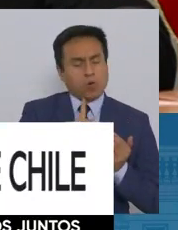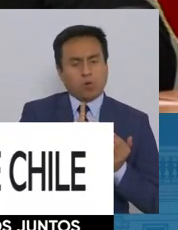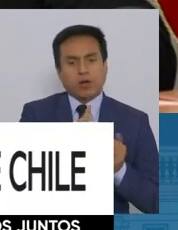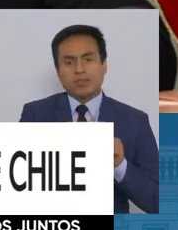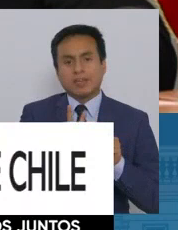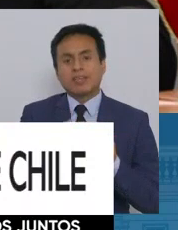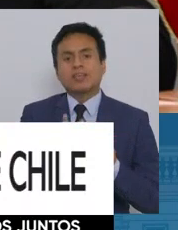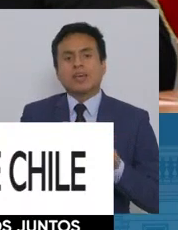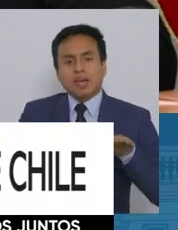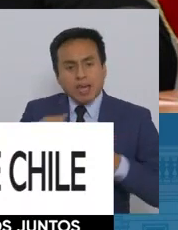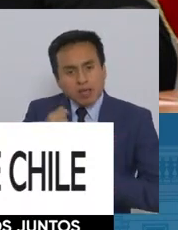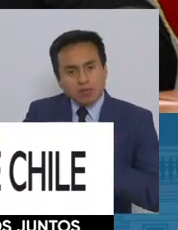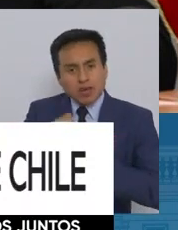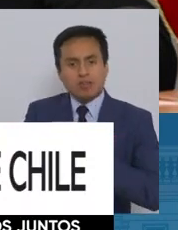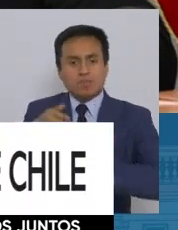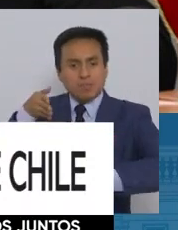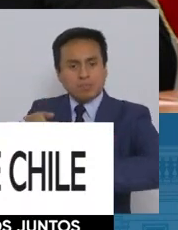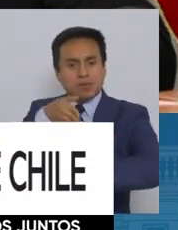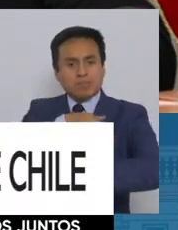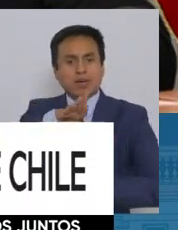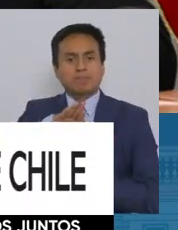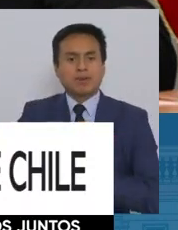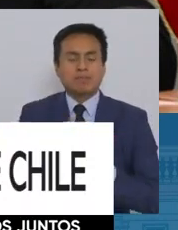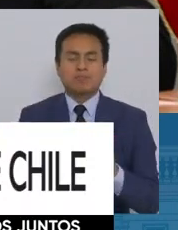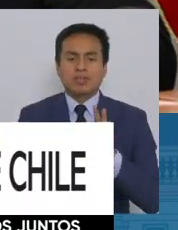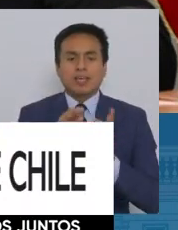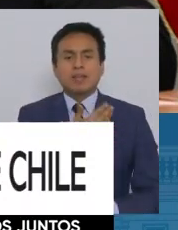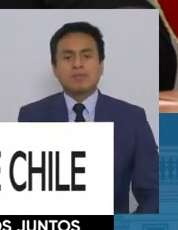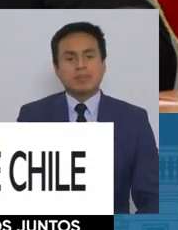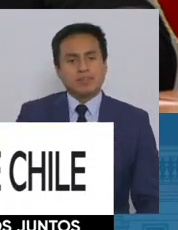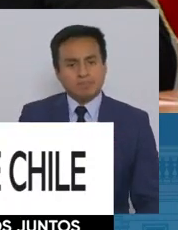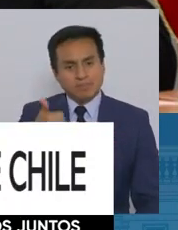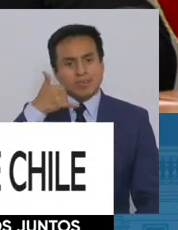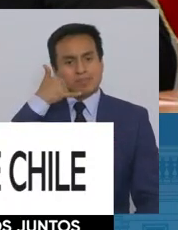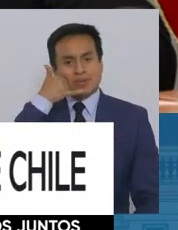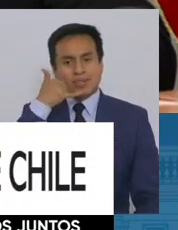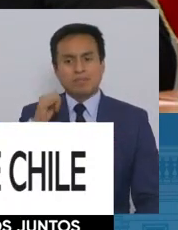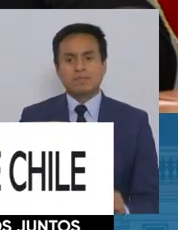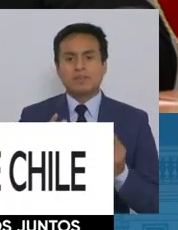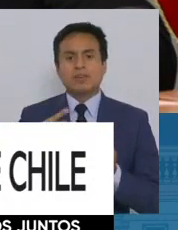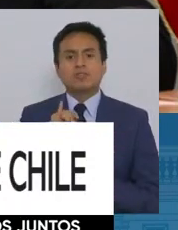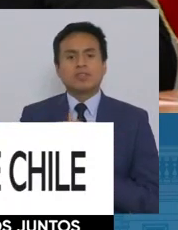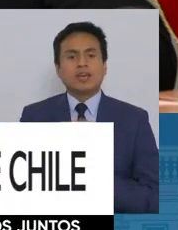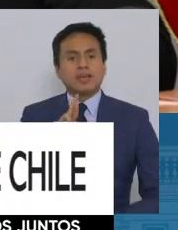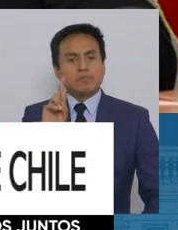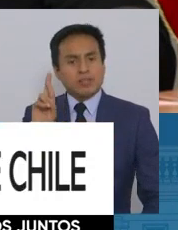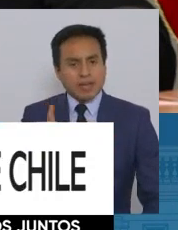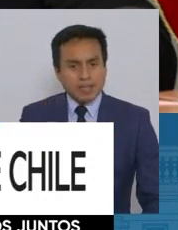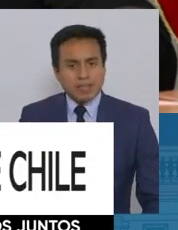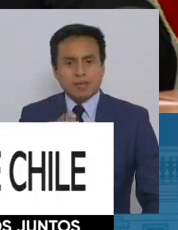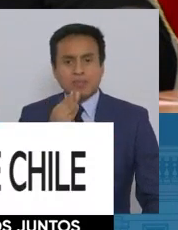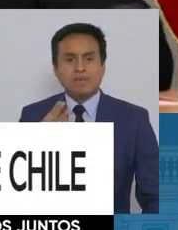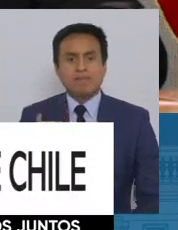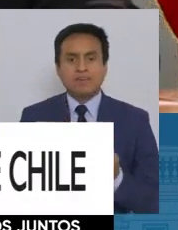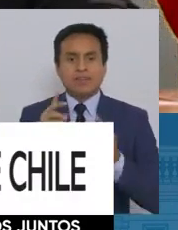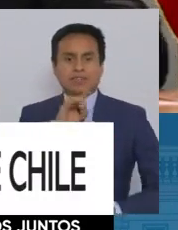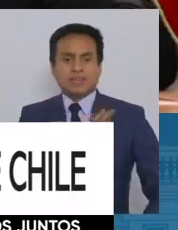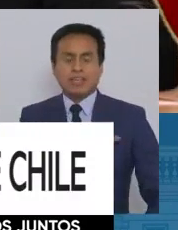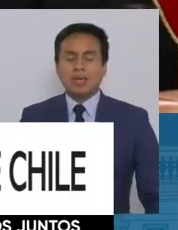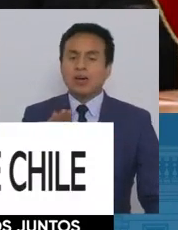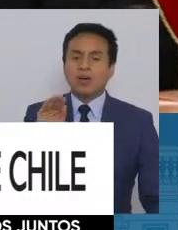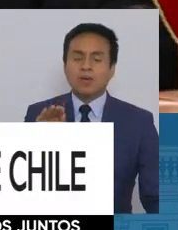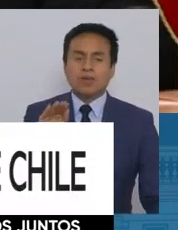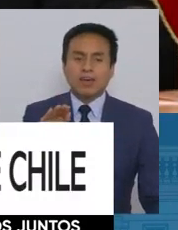vamos a dedicar con mucho esfuerzo recorriendo el país. Muchas gracias, presidente, por la llamada. Que vivan las instituciones republicanas y que viva Chile.